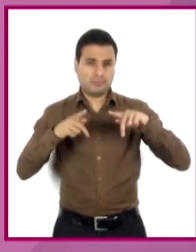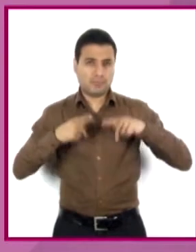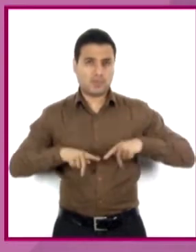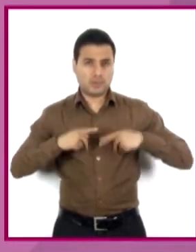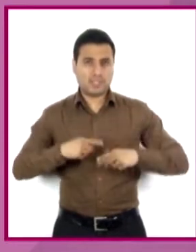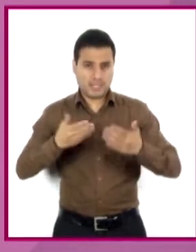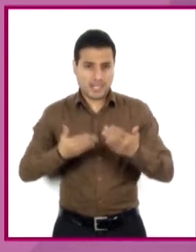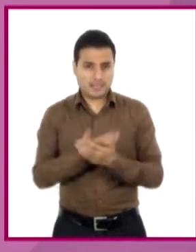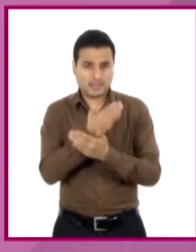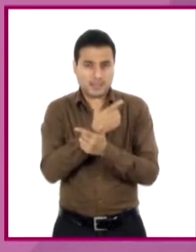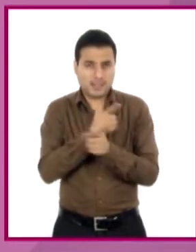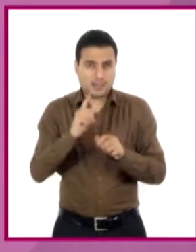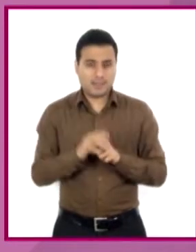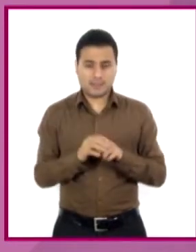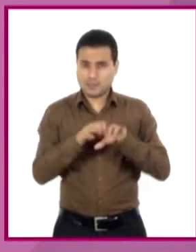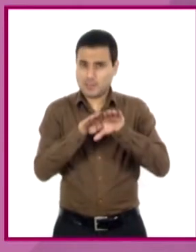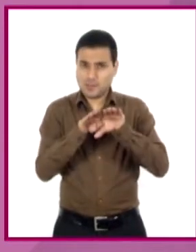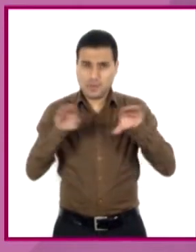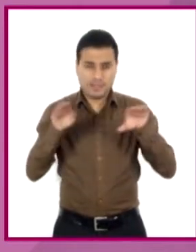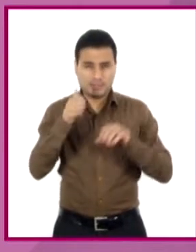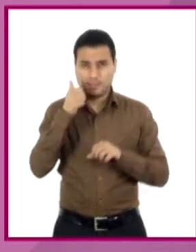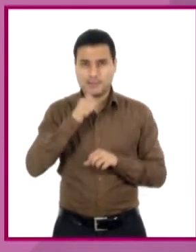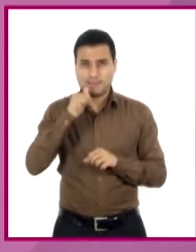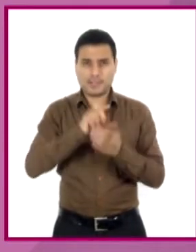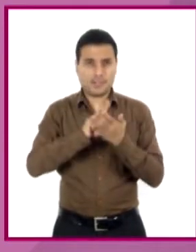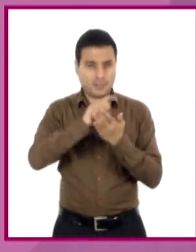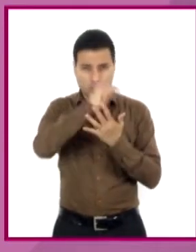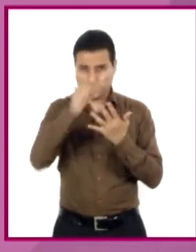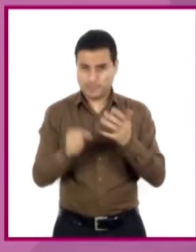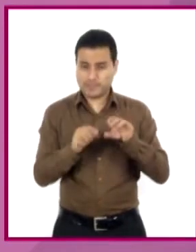continúan siendo libres e iguales en cuanto a sus derechos.